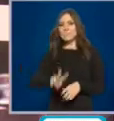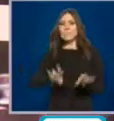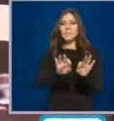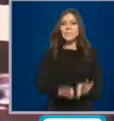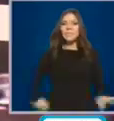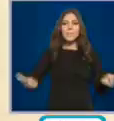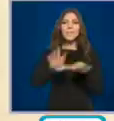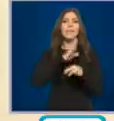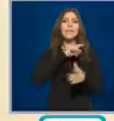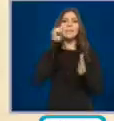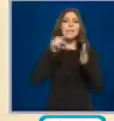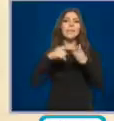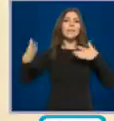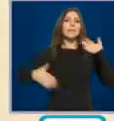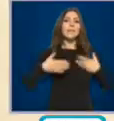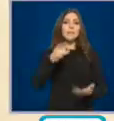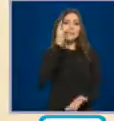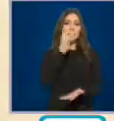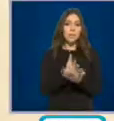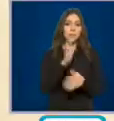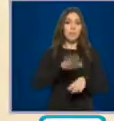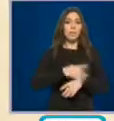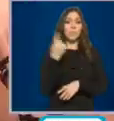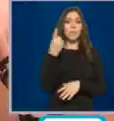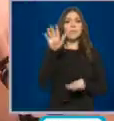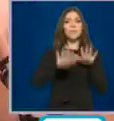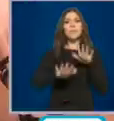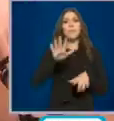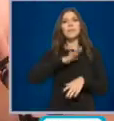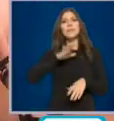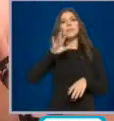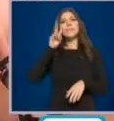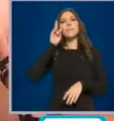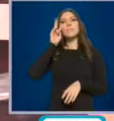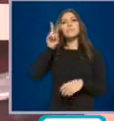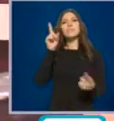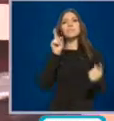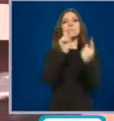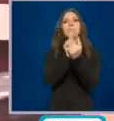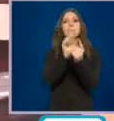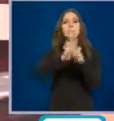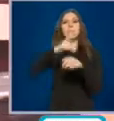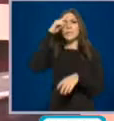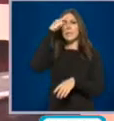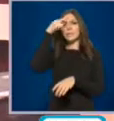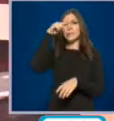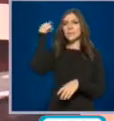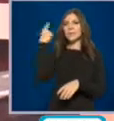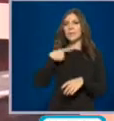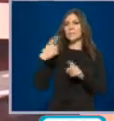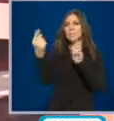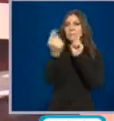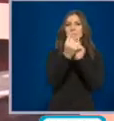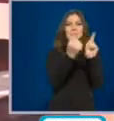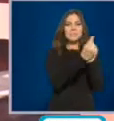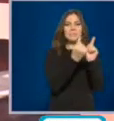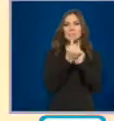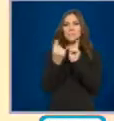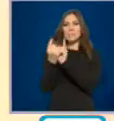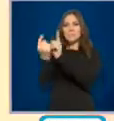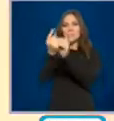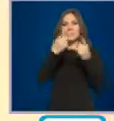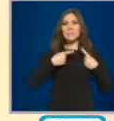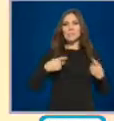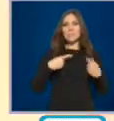diversión específicos, porque la verdad uno se encuentra pues más fácilmente con gente de la misma orientación que tú, y Vallarta es uno de ellos. La verdad es un